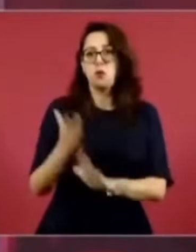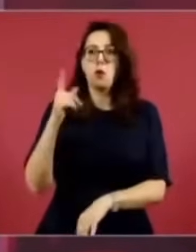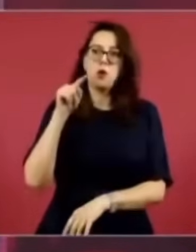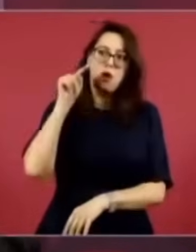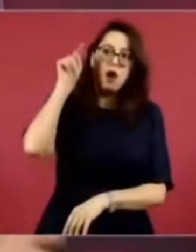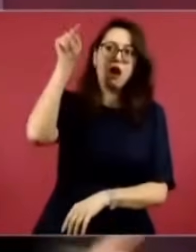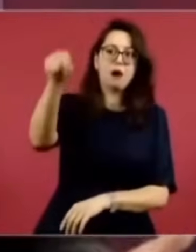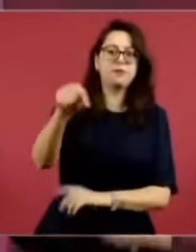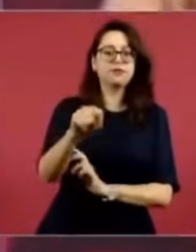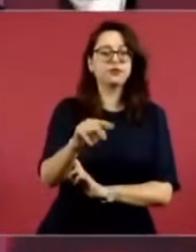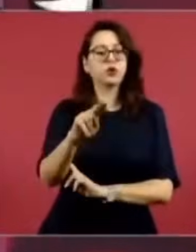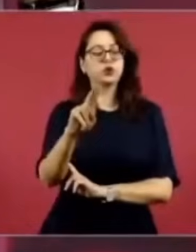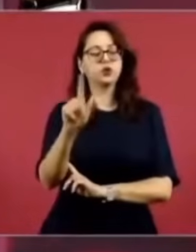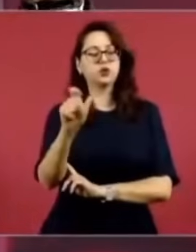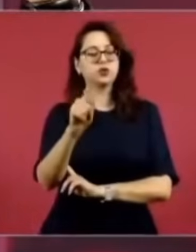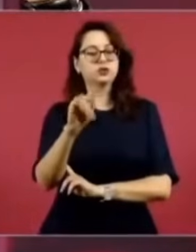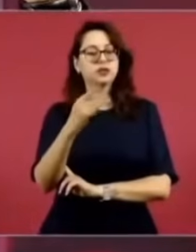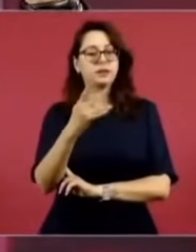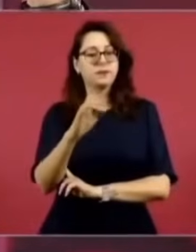y lo mismo.